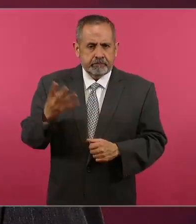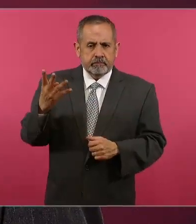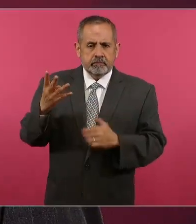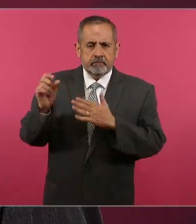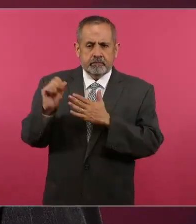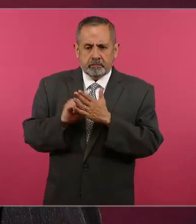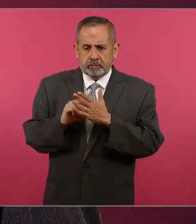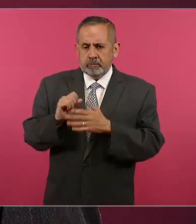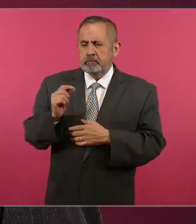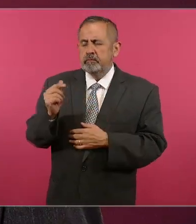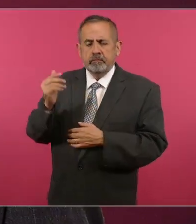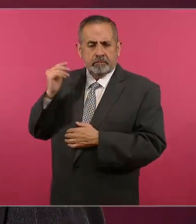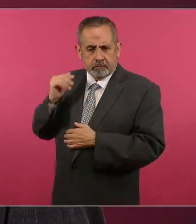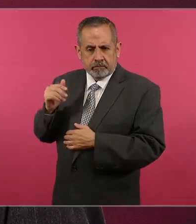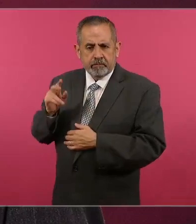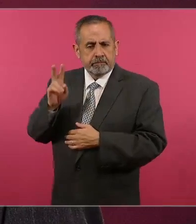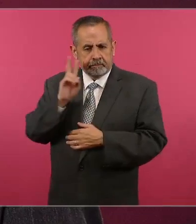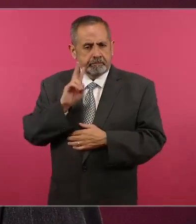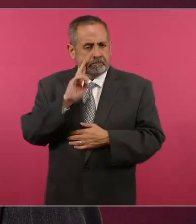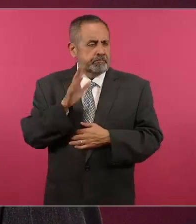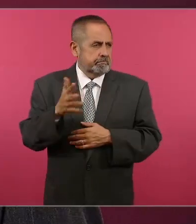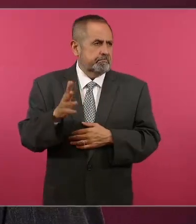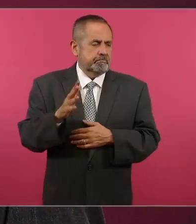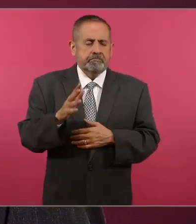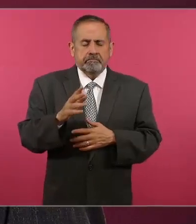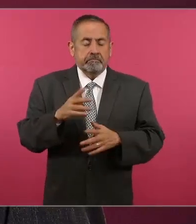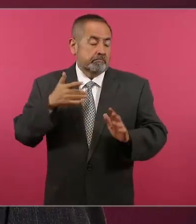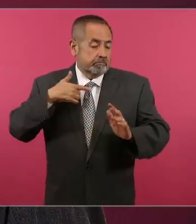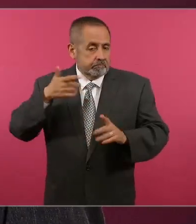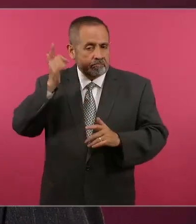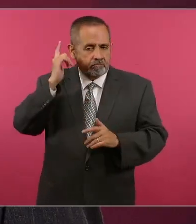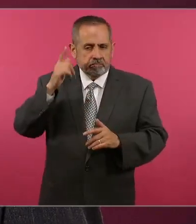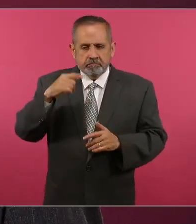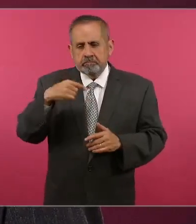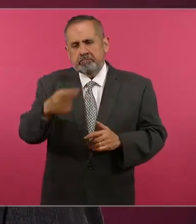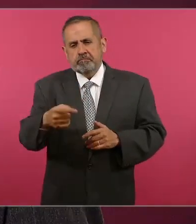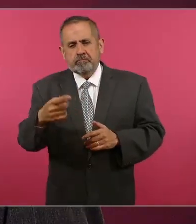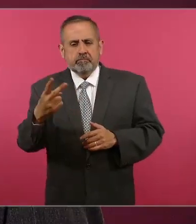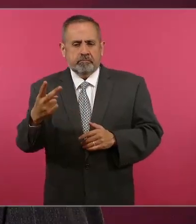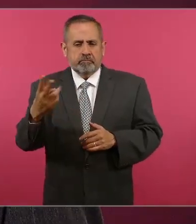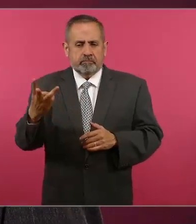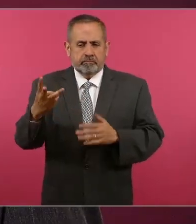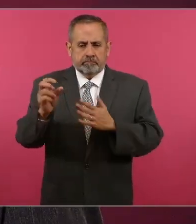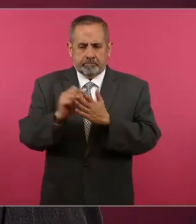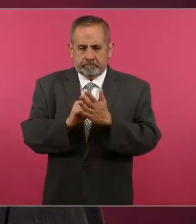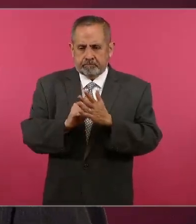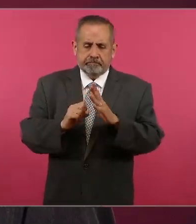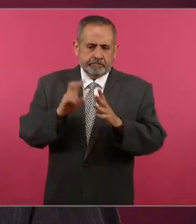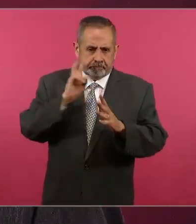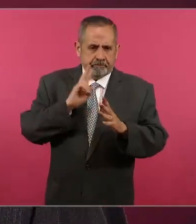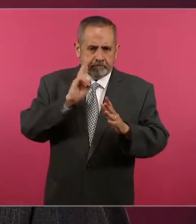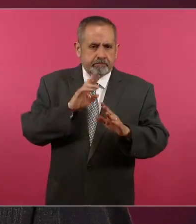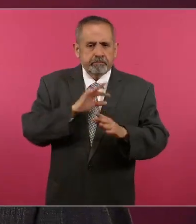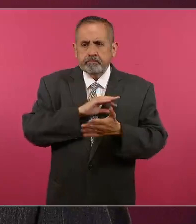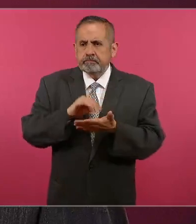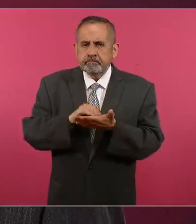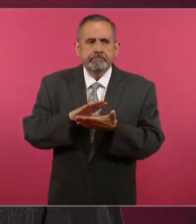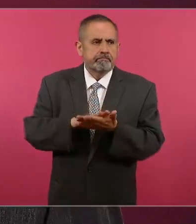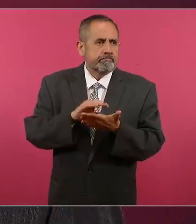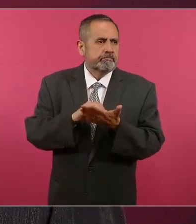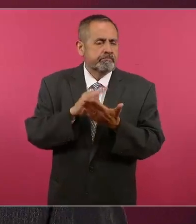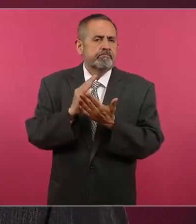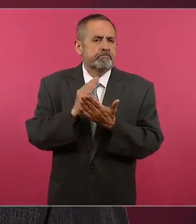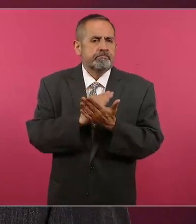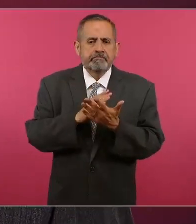4 meses. Y yo espero que en 2-3 meses más ya